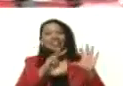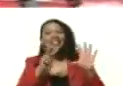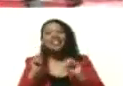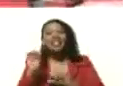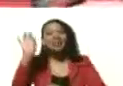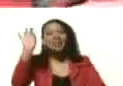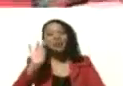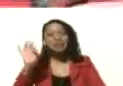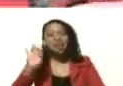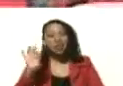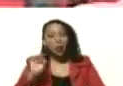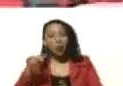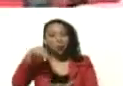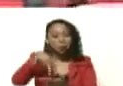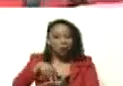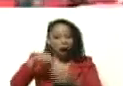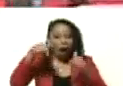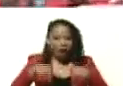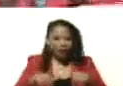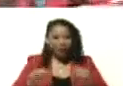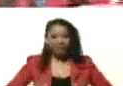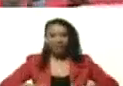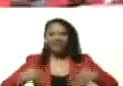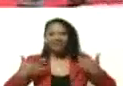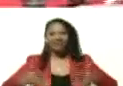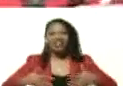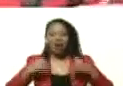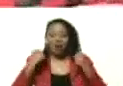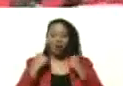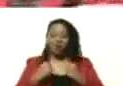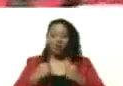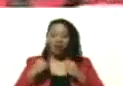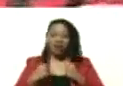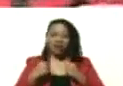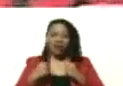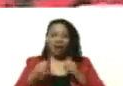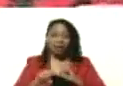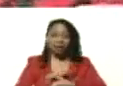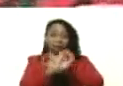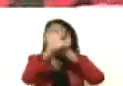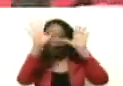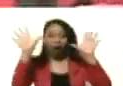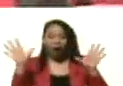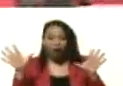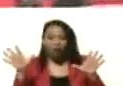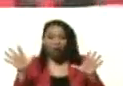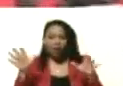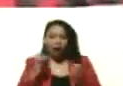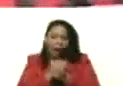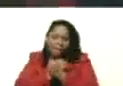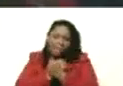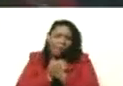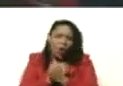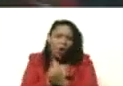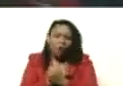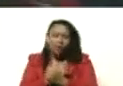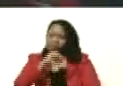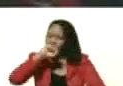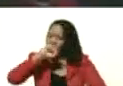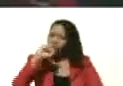70%, que se para aquí con la alegría, con la fuerza, con la determinación, con el amor, con la